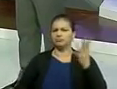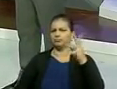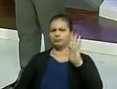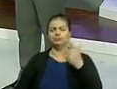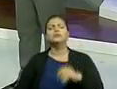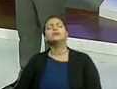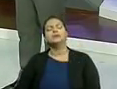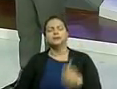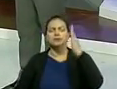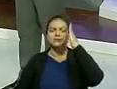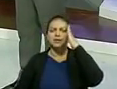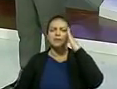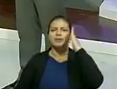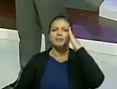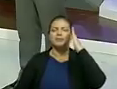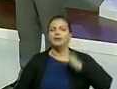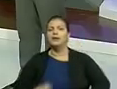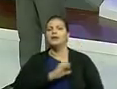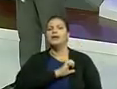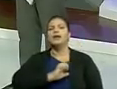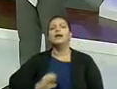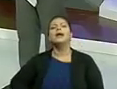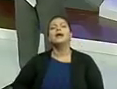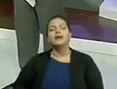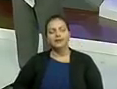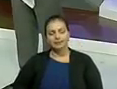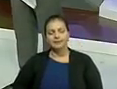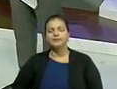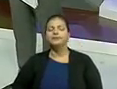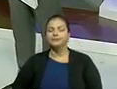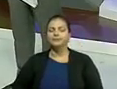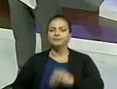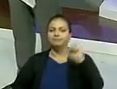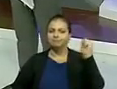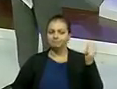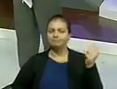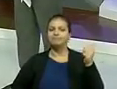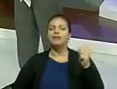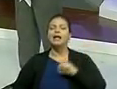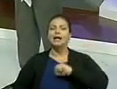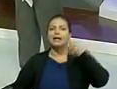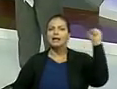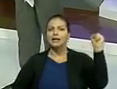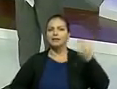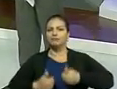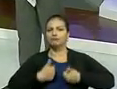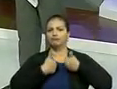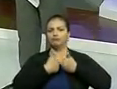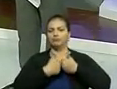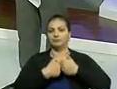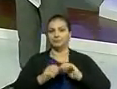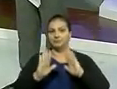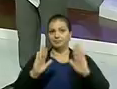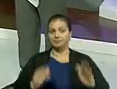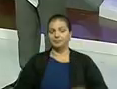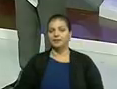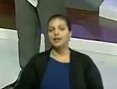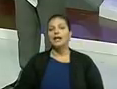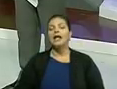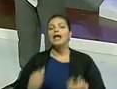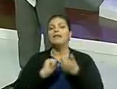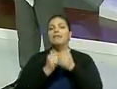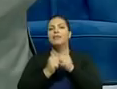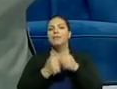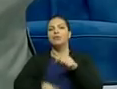entraron en el puesto octavo, ¿no? Están octavos, sí, los del Emelec están octavos. Faltan dos partidos, ¿no? Nacional está con